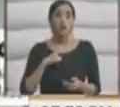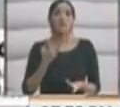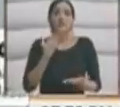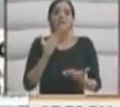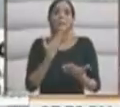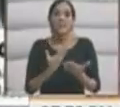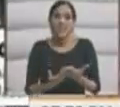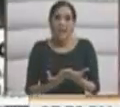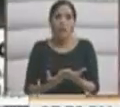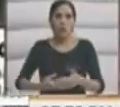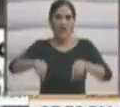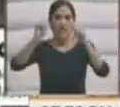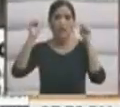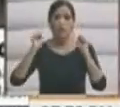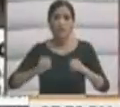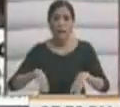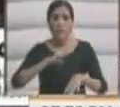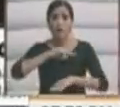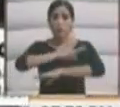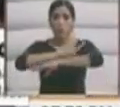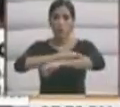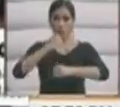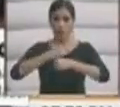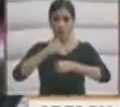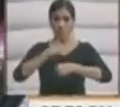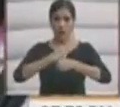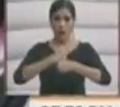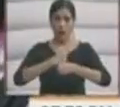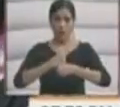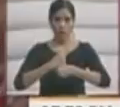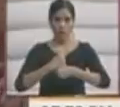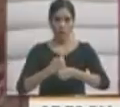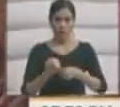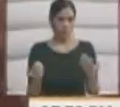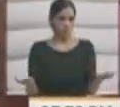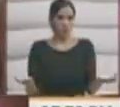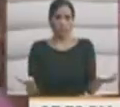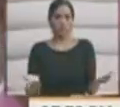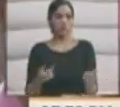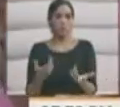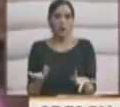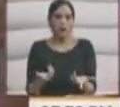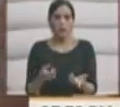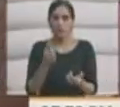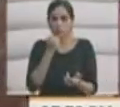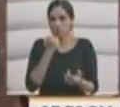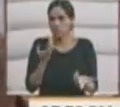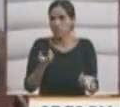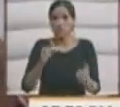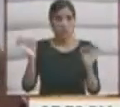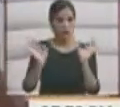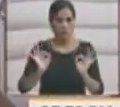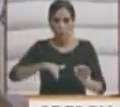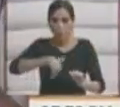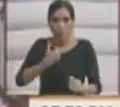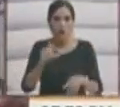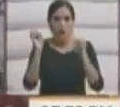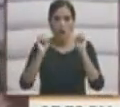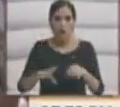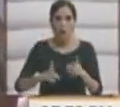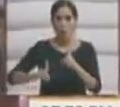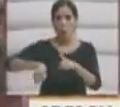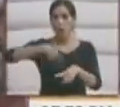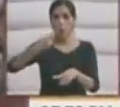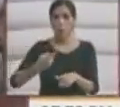que renunciemos a nuestros puestos de trabajo, cosa más irregular, porque nadie puede renunciar porque a otro quiera,